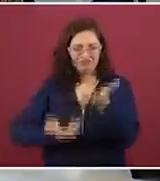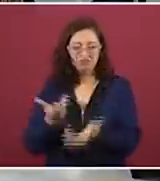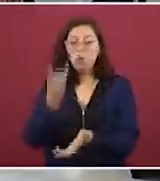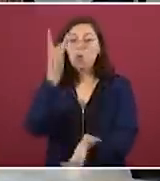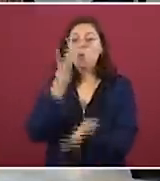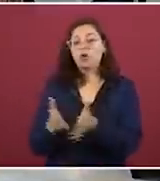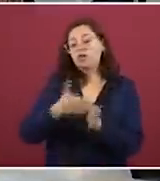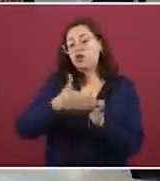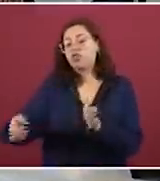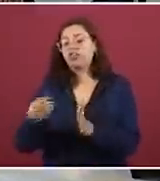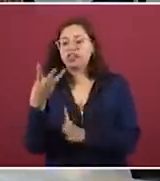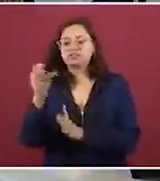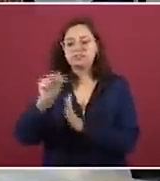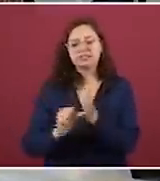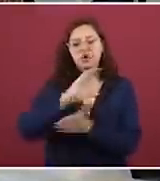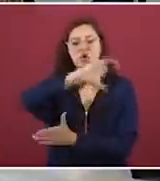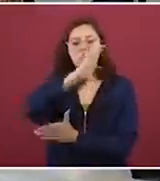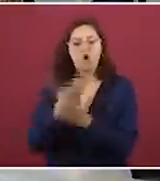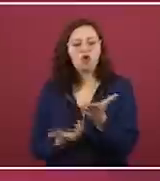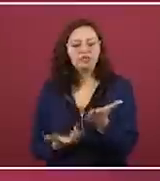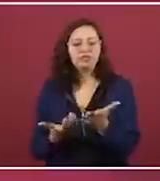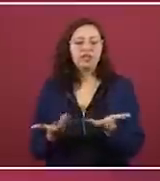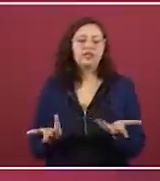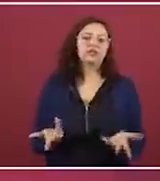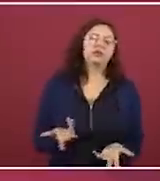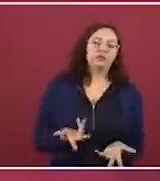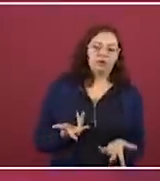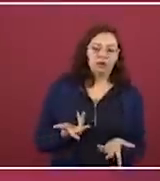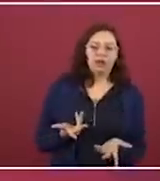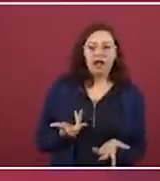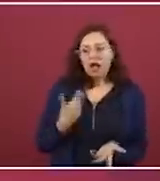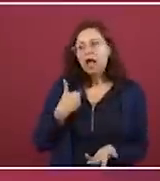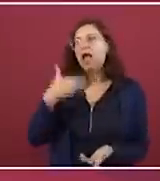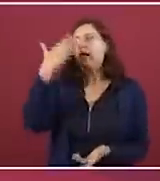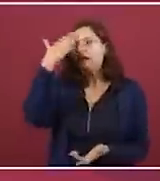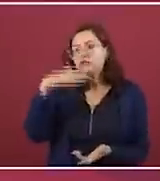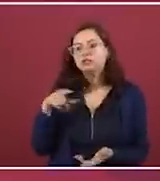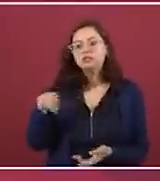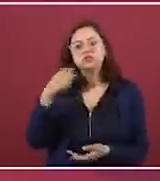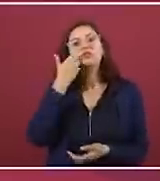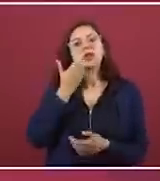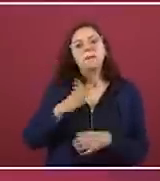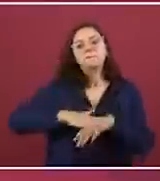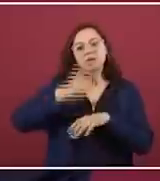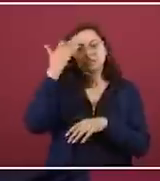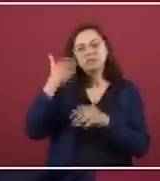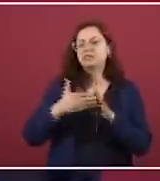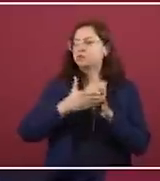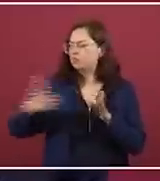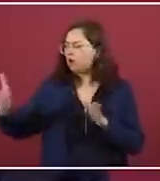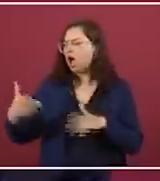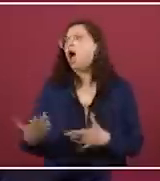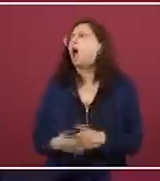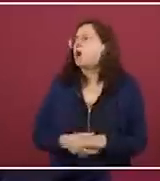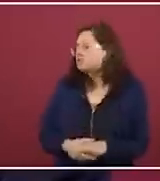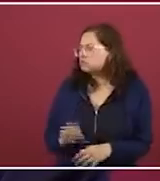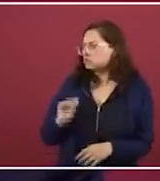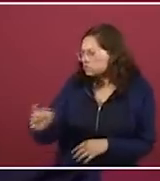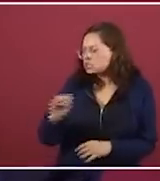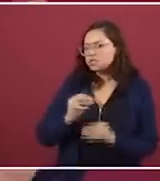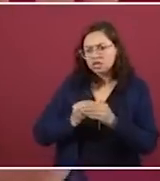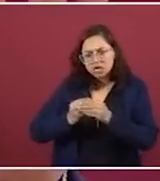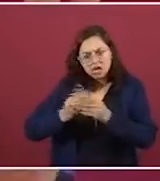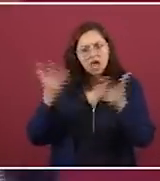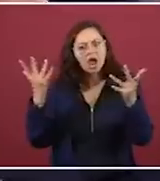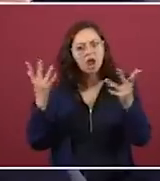los que se dedican a la extracción del carbón, que sea un contrato de más tiempo. Les digo sí, nada más